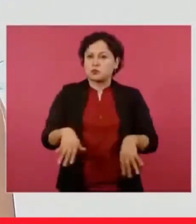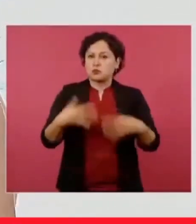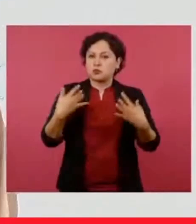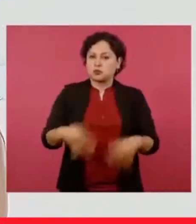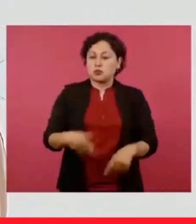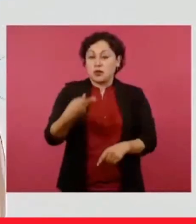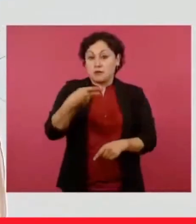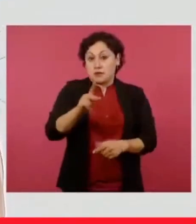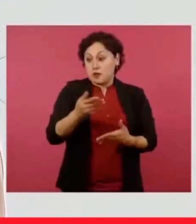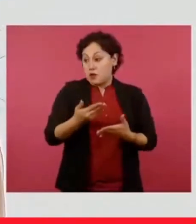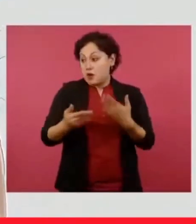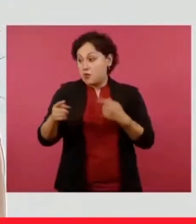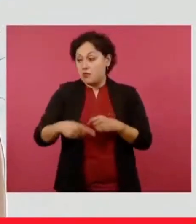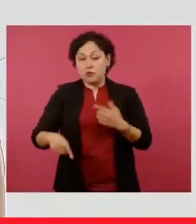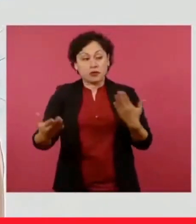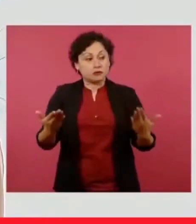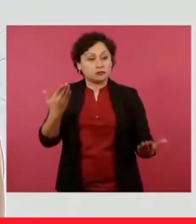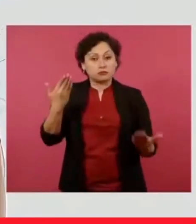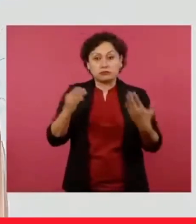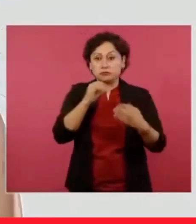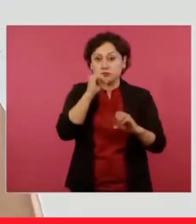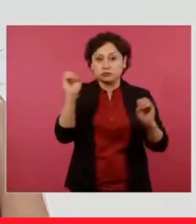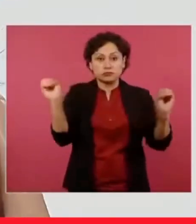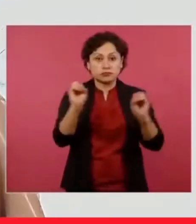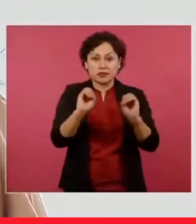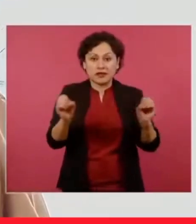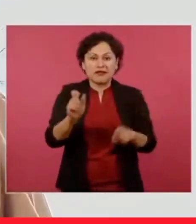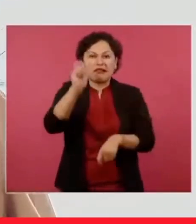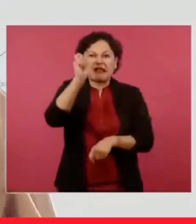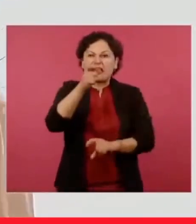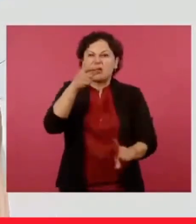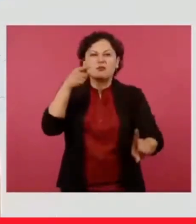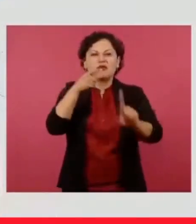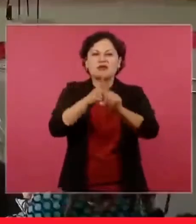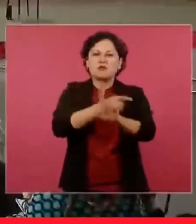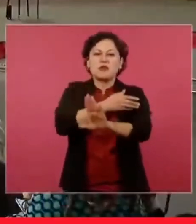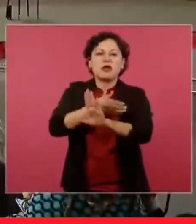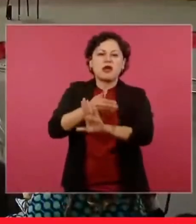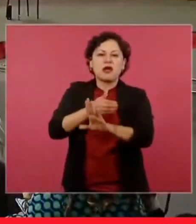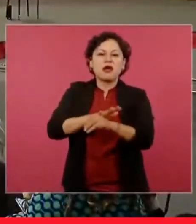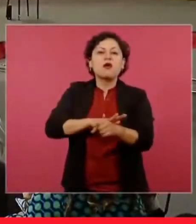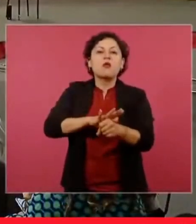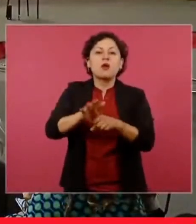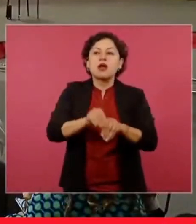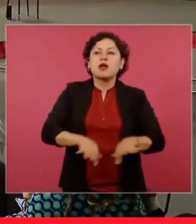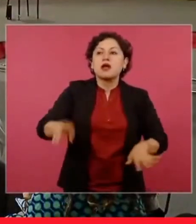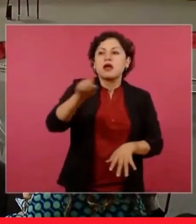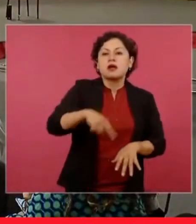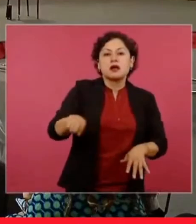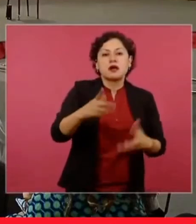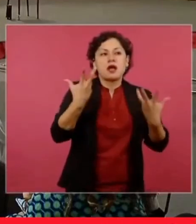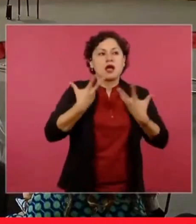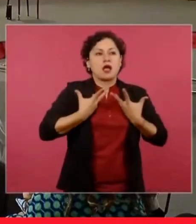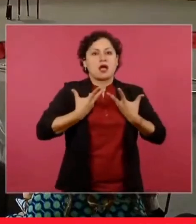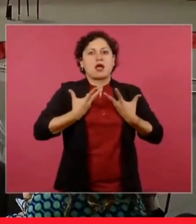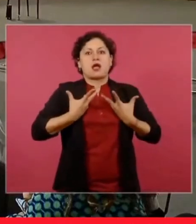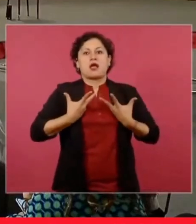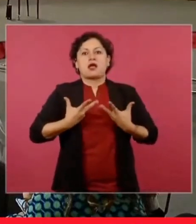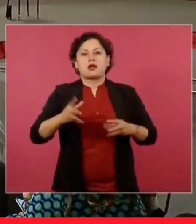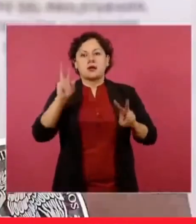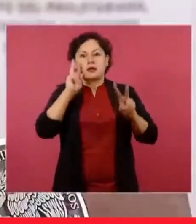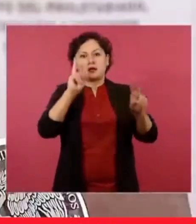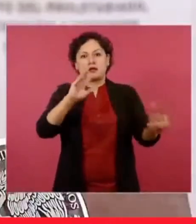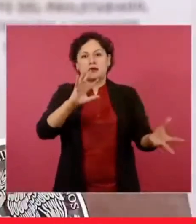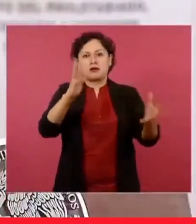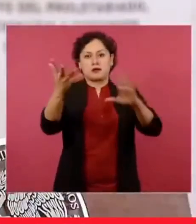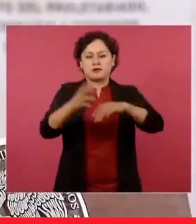más violentos, todo para generar una imagen de miedo y violencia. Hemos visto cómo medios internacionales le